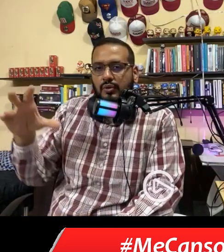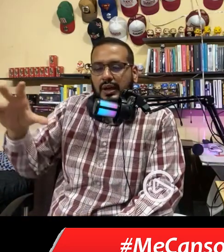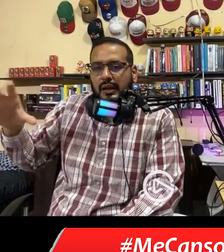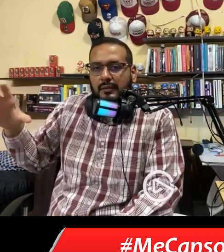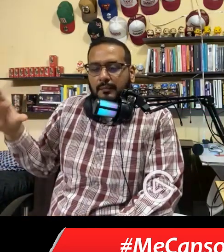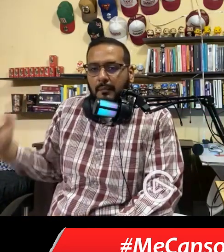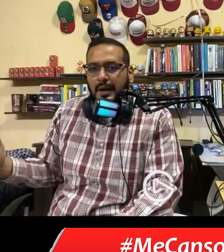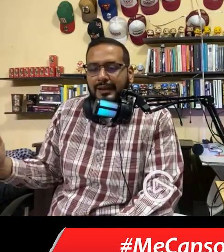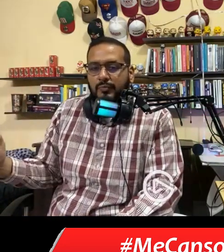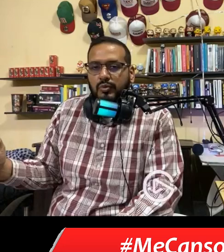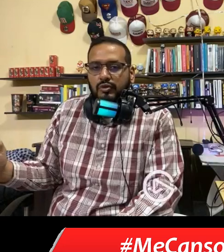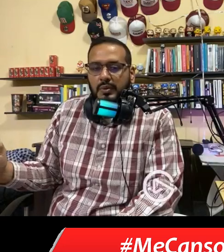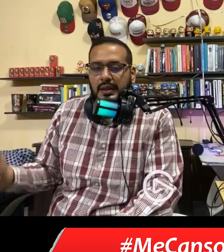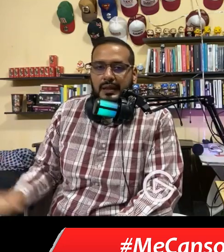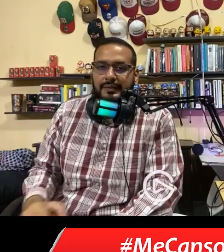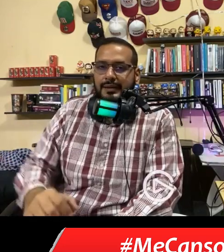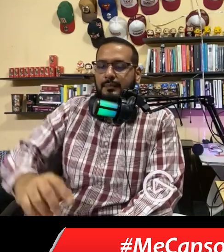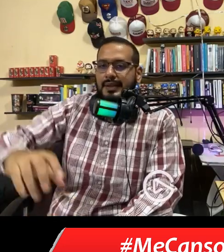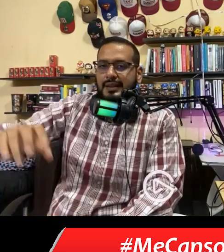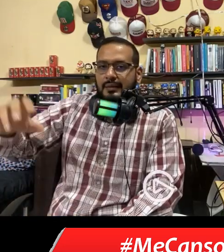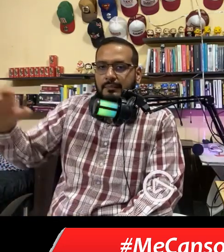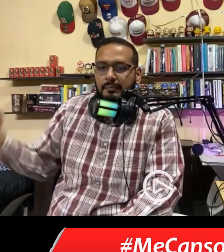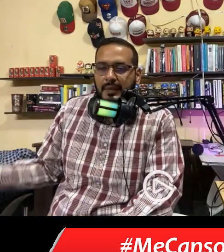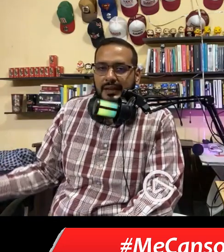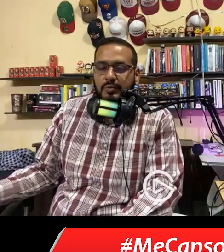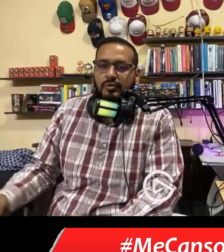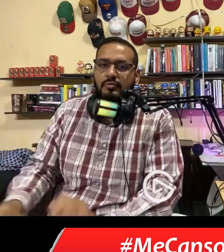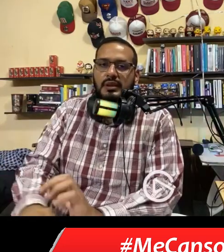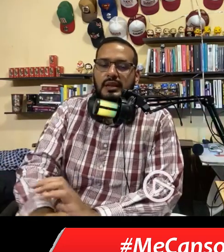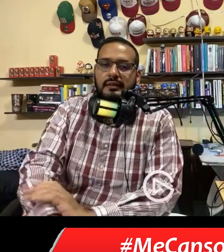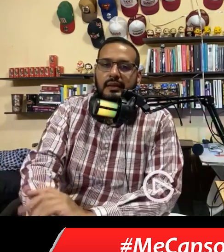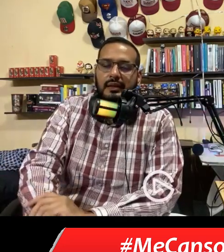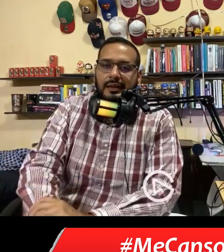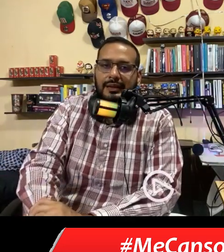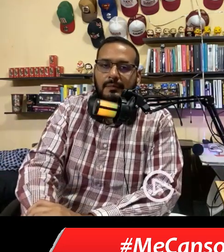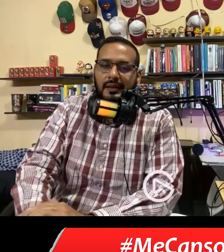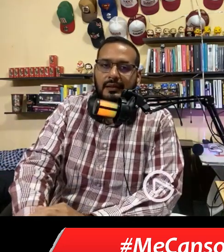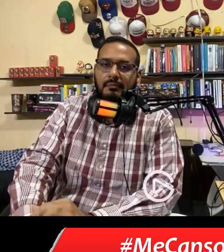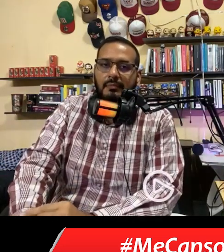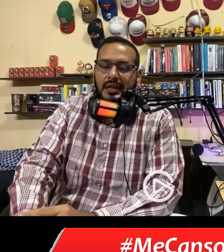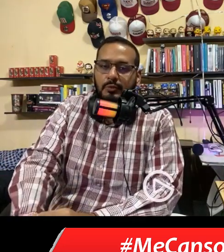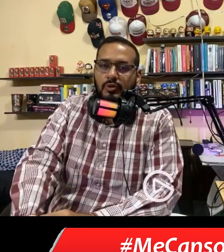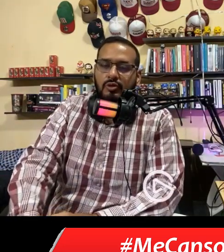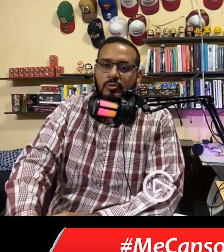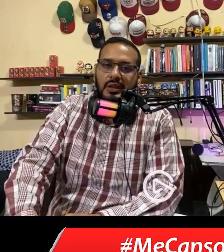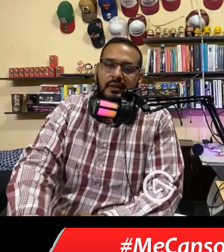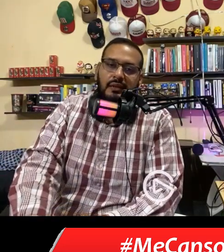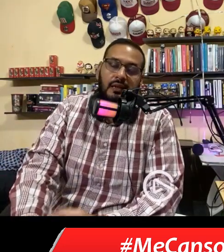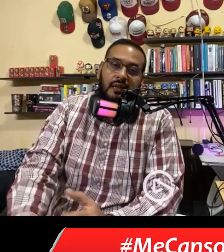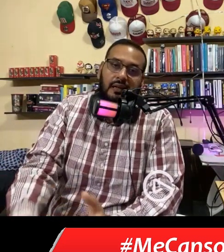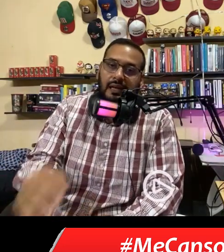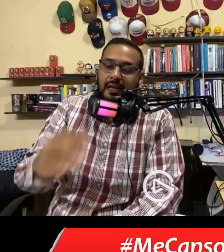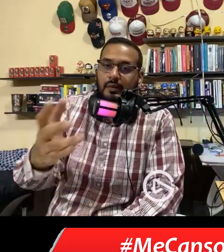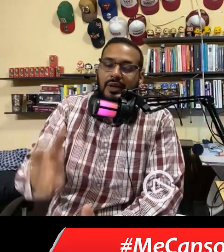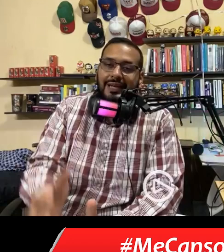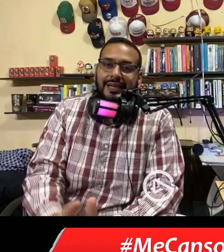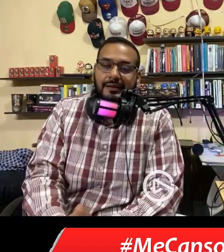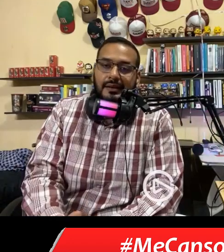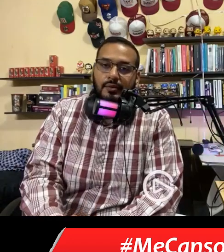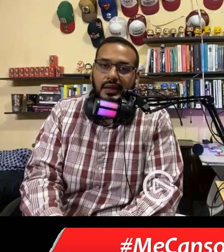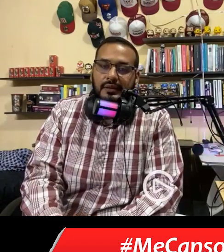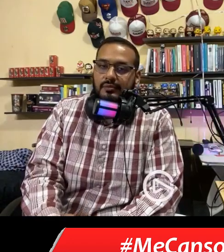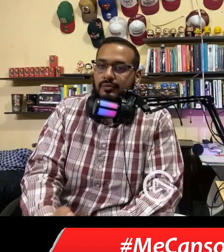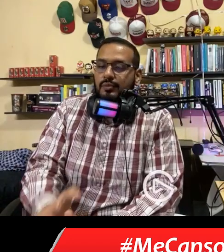pudo lograr más plurinominales, el PT más plurinominales y el Verde más plurinominales, al igual que